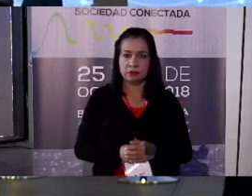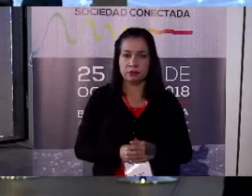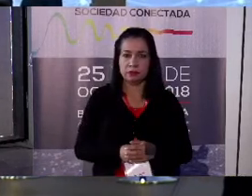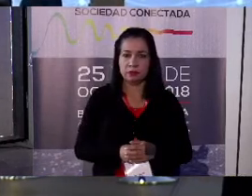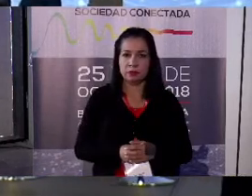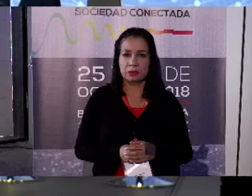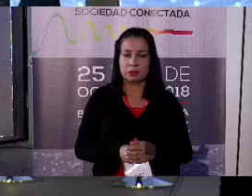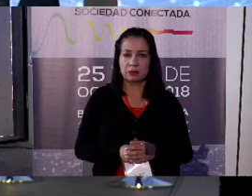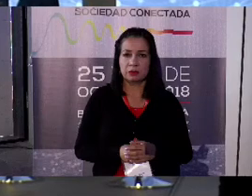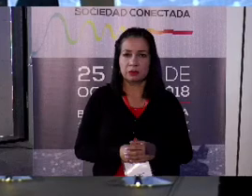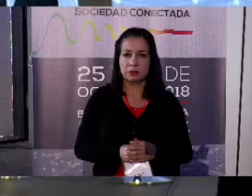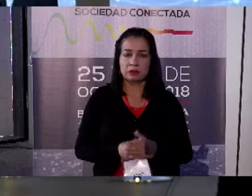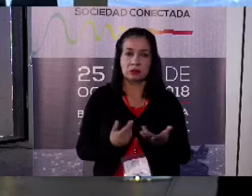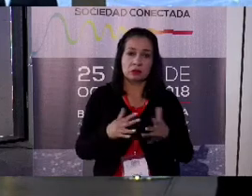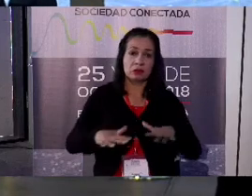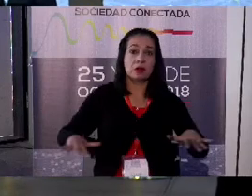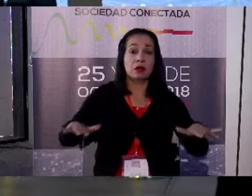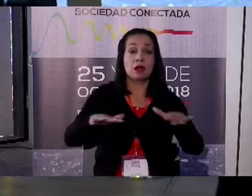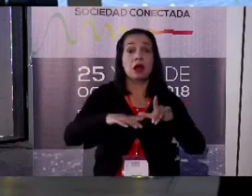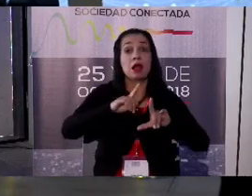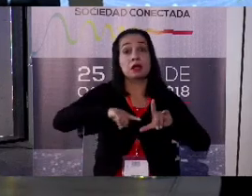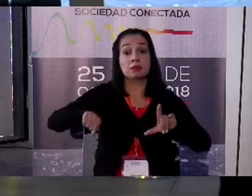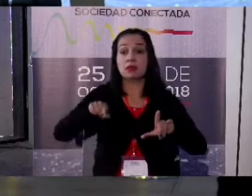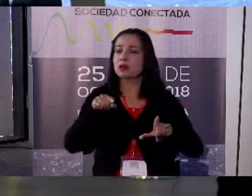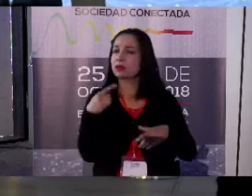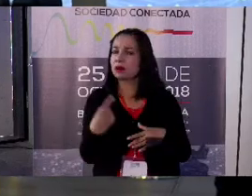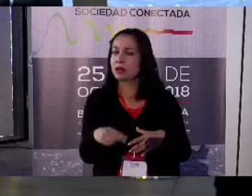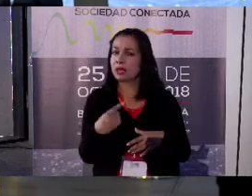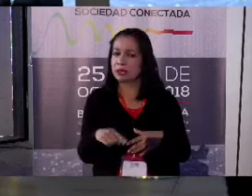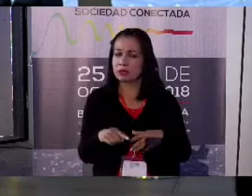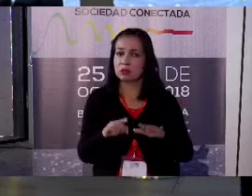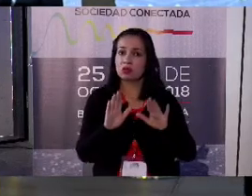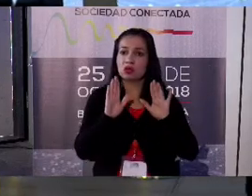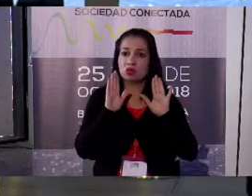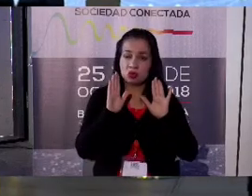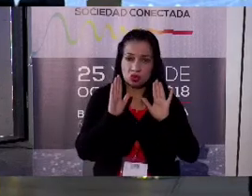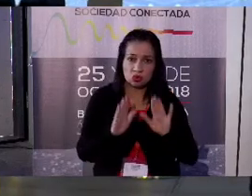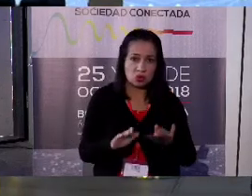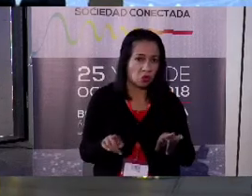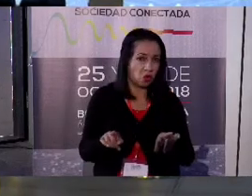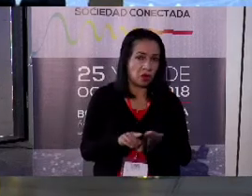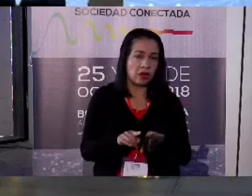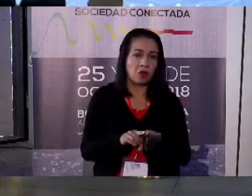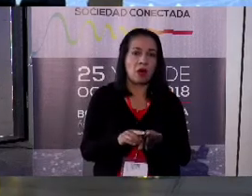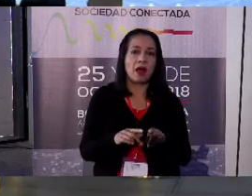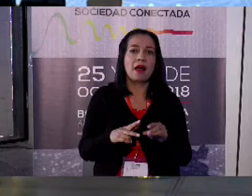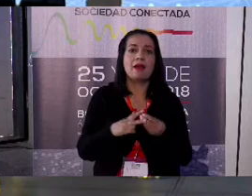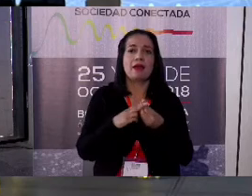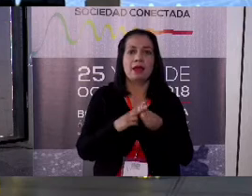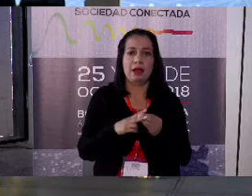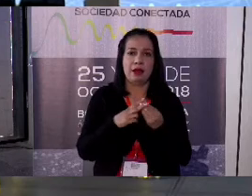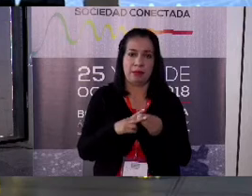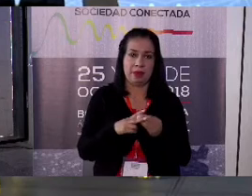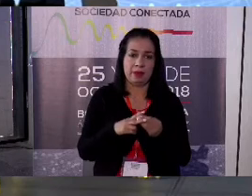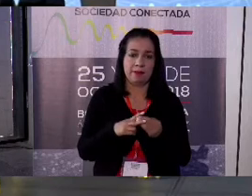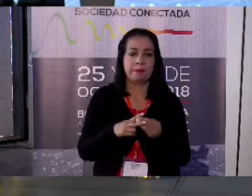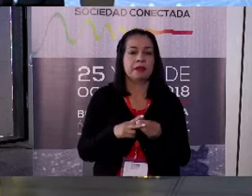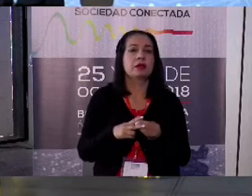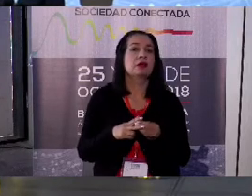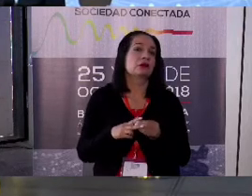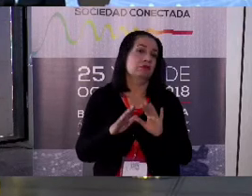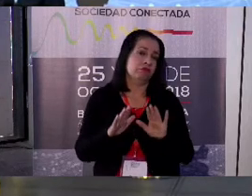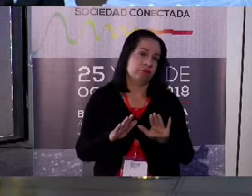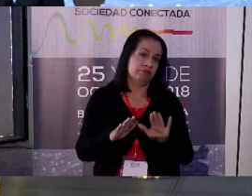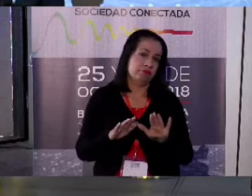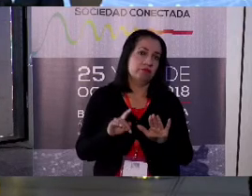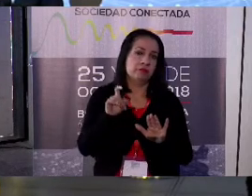considerar al espectro como una herramienta y tengo que dar un contexto porque no todos tienen